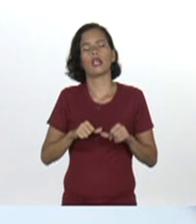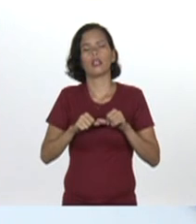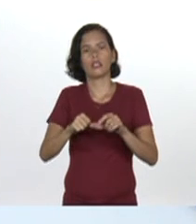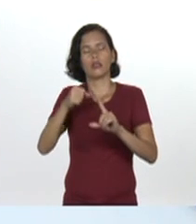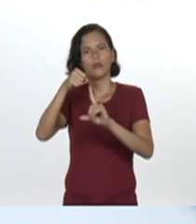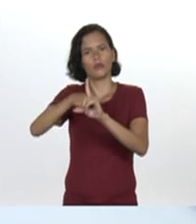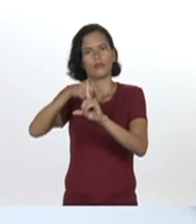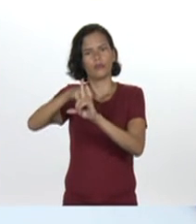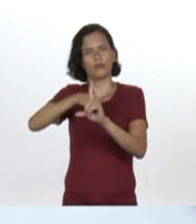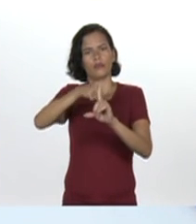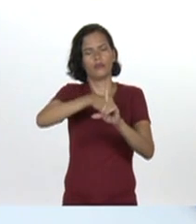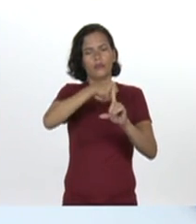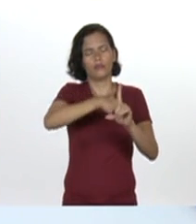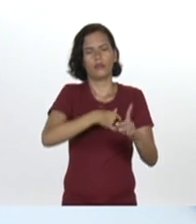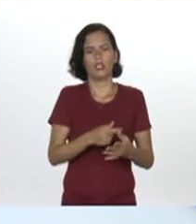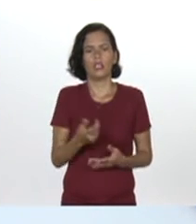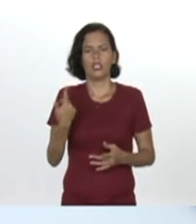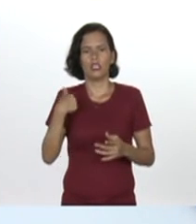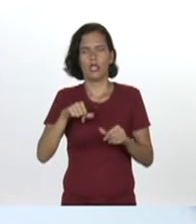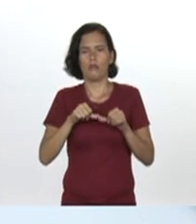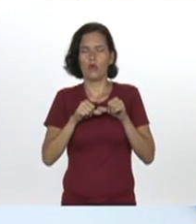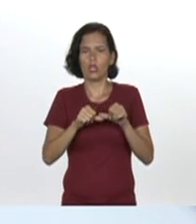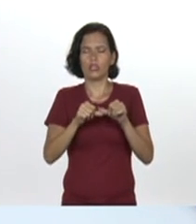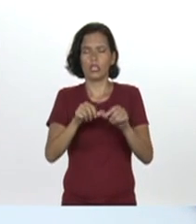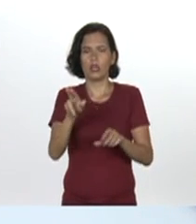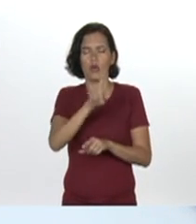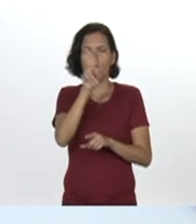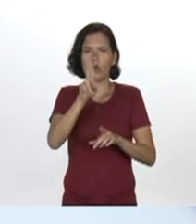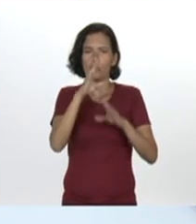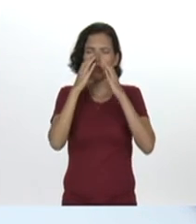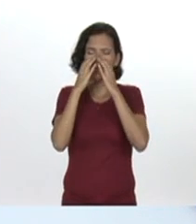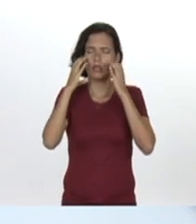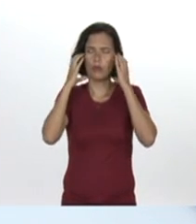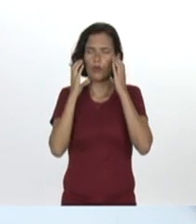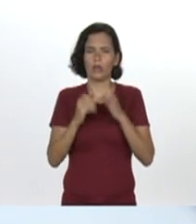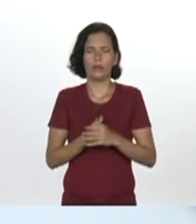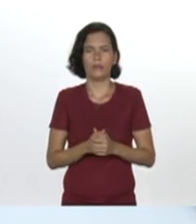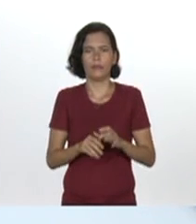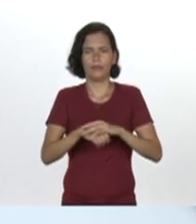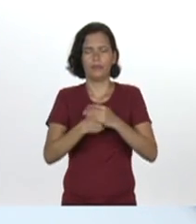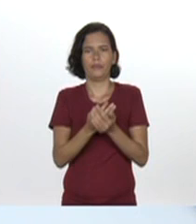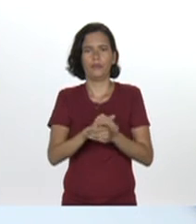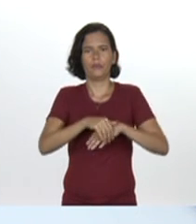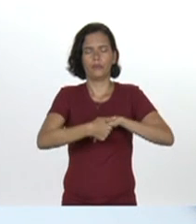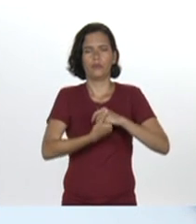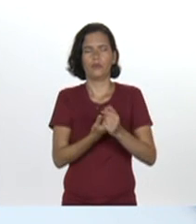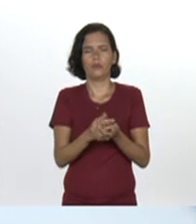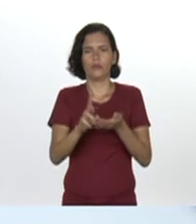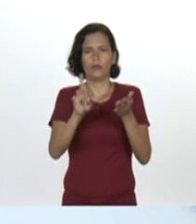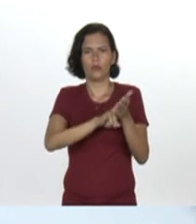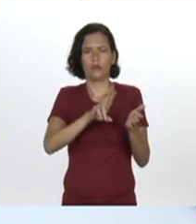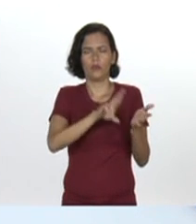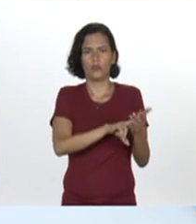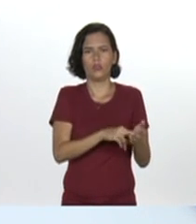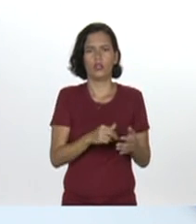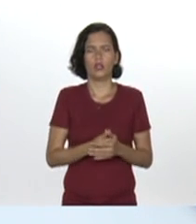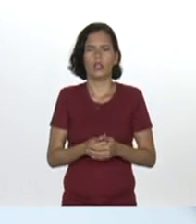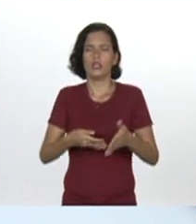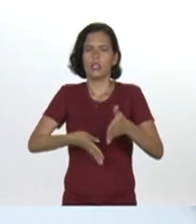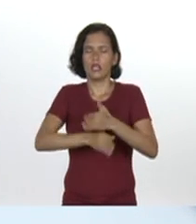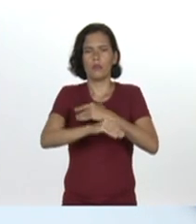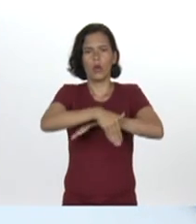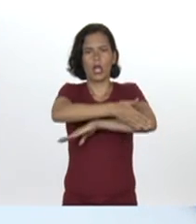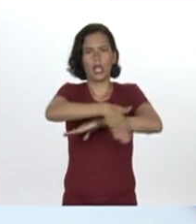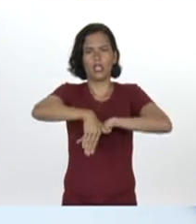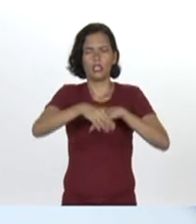batalla contra la COVID-19 y debemos continuar con el uso correcto del tapabocas, el lavado frecuente de las manos con agua y jabón, y